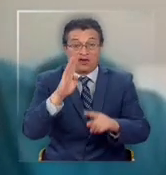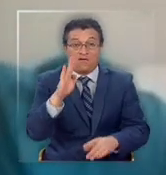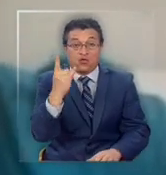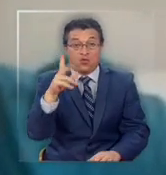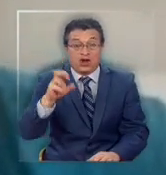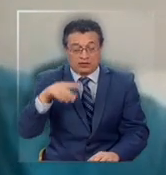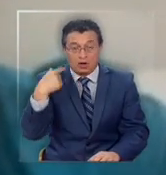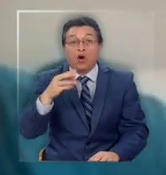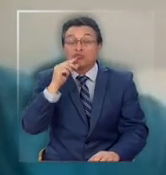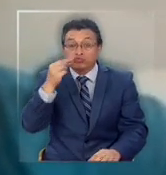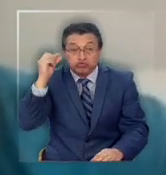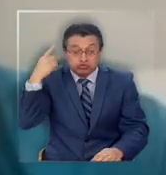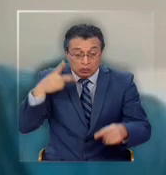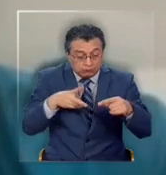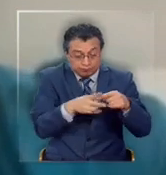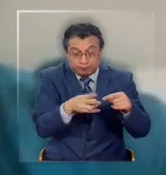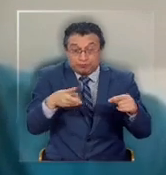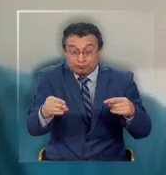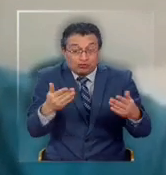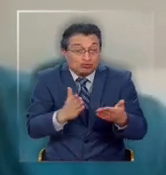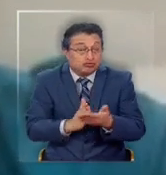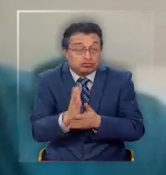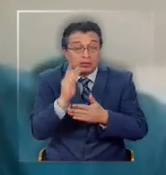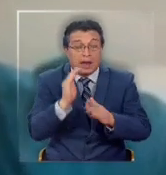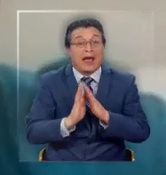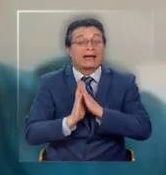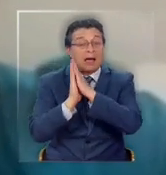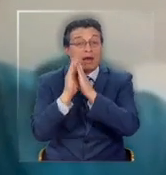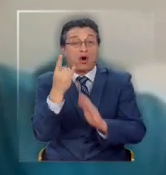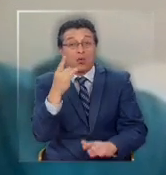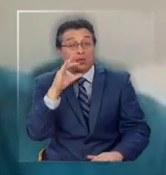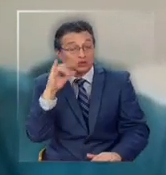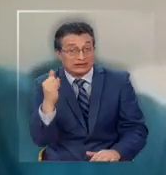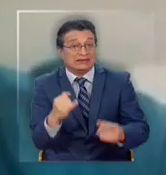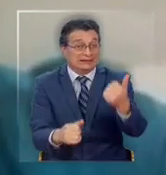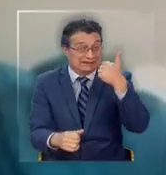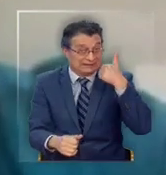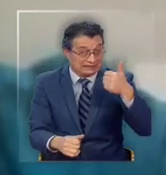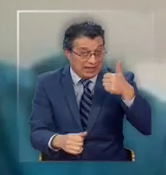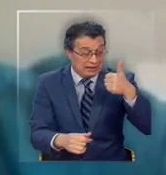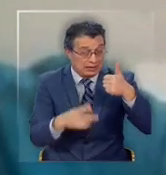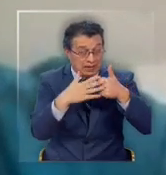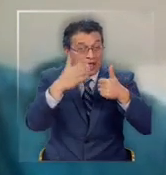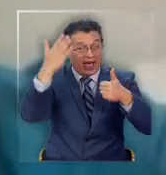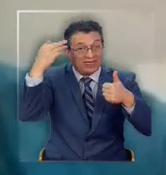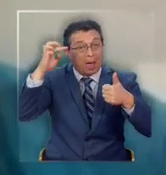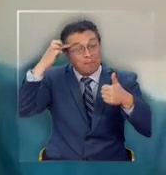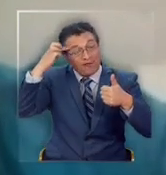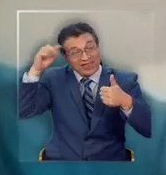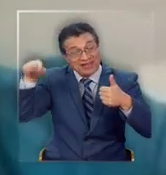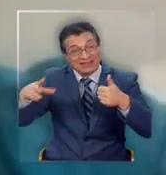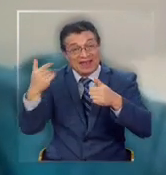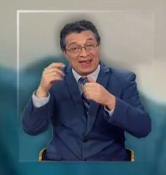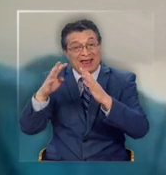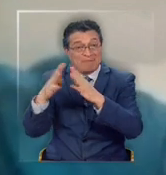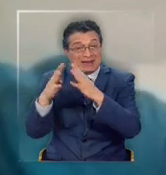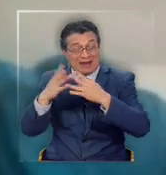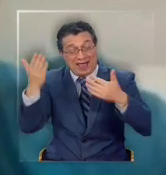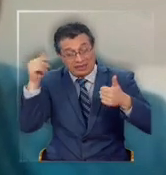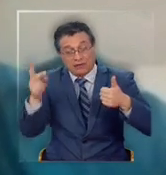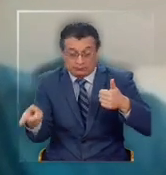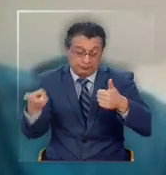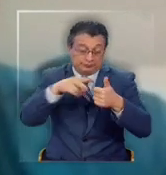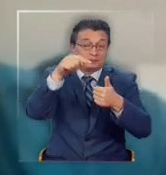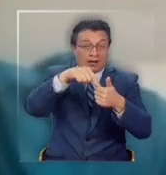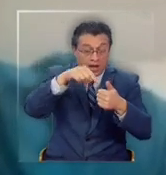inauguró y aumentó su cantidad de camas UCI. De 6 camas que tenía en Providencia, en el antiguo hospital militar, actualmente